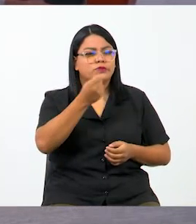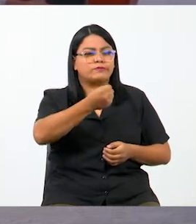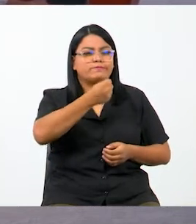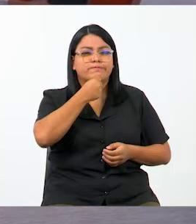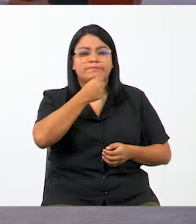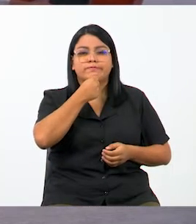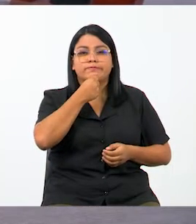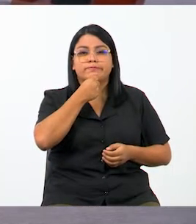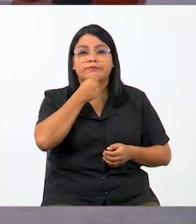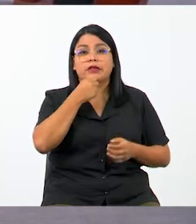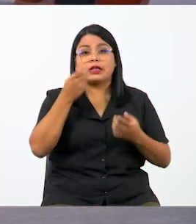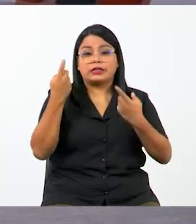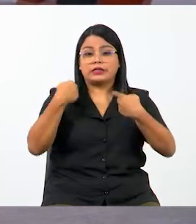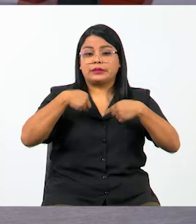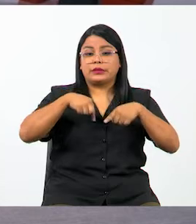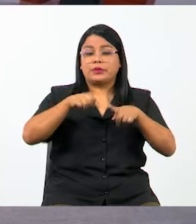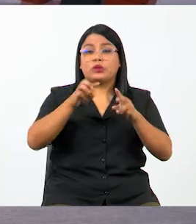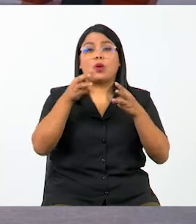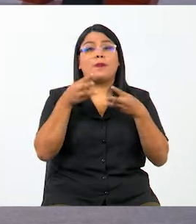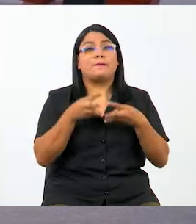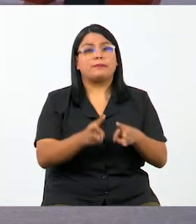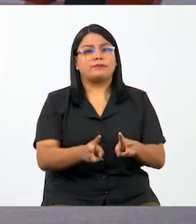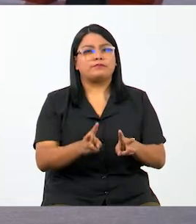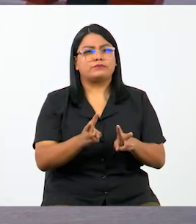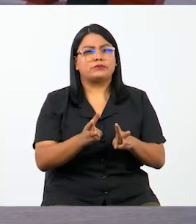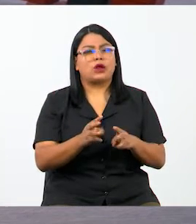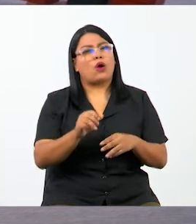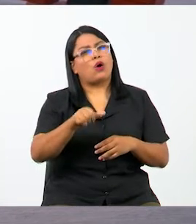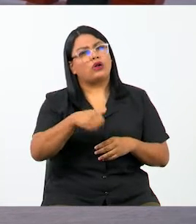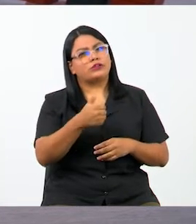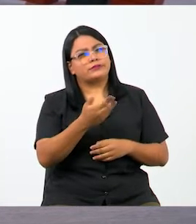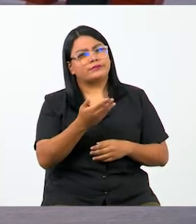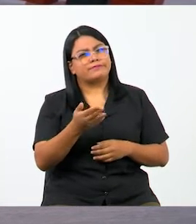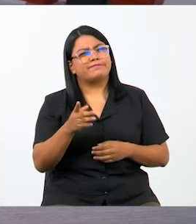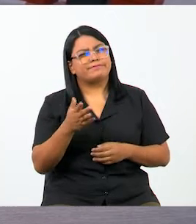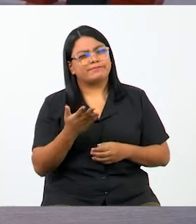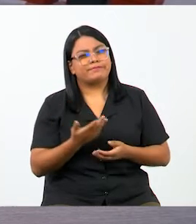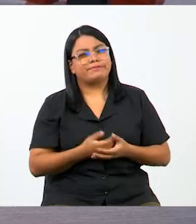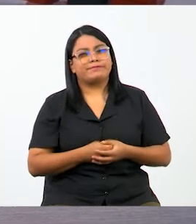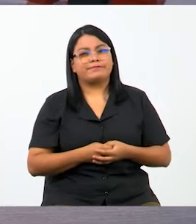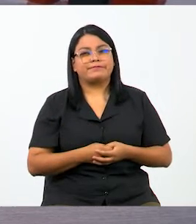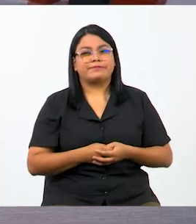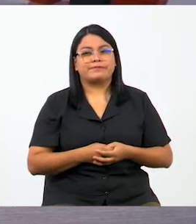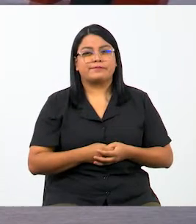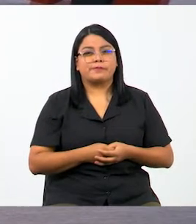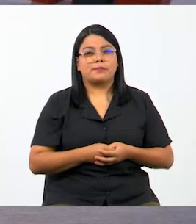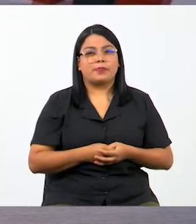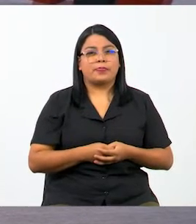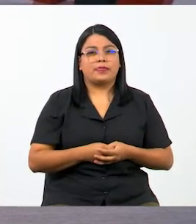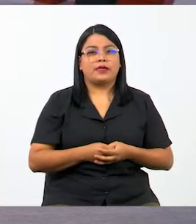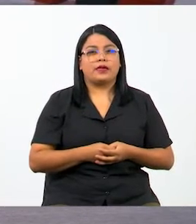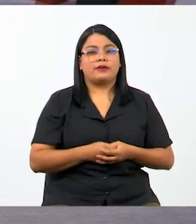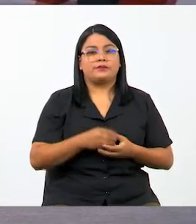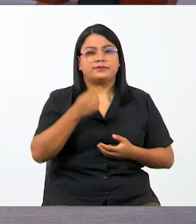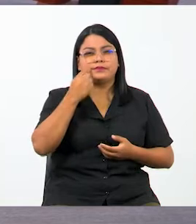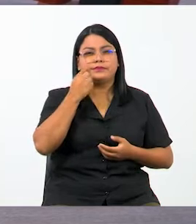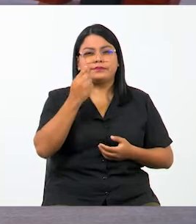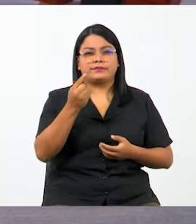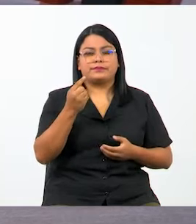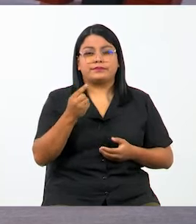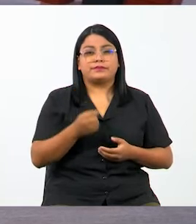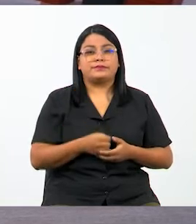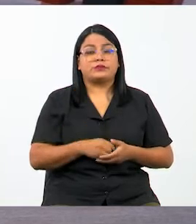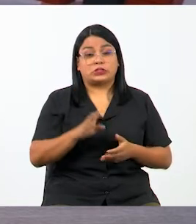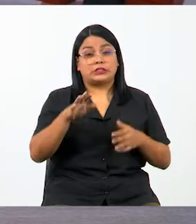metodológicos, ¿cuál sería la siguiente sección? La siguiente sección que vamos a encontrar después de haber leído